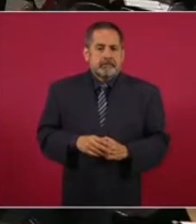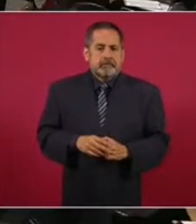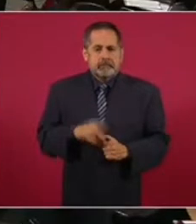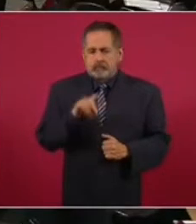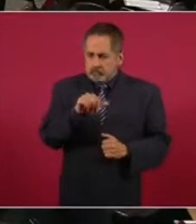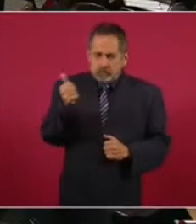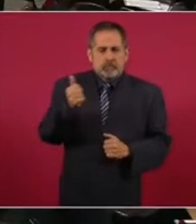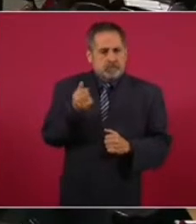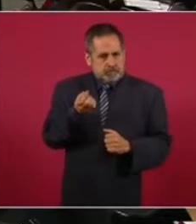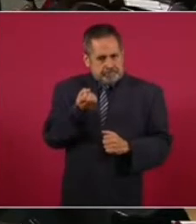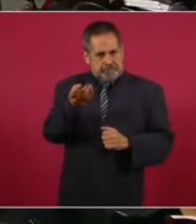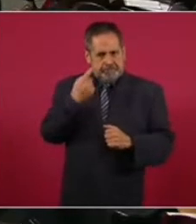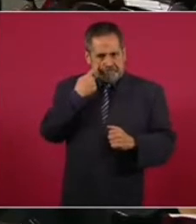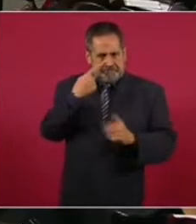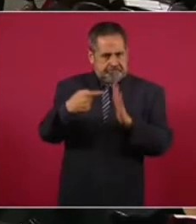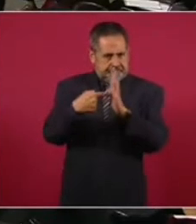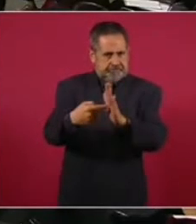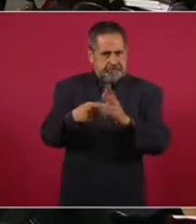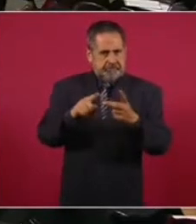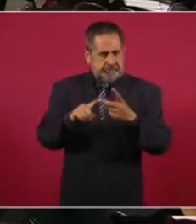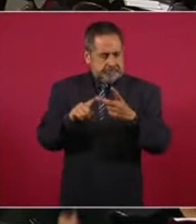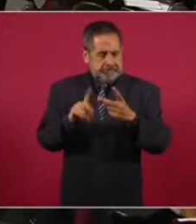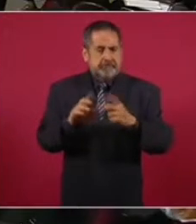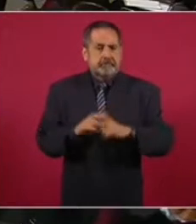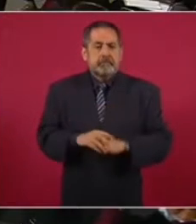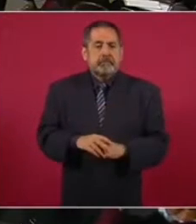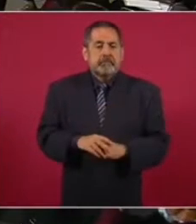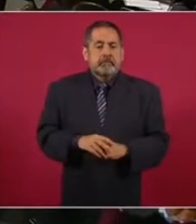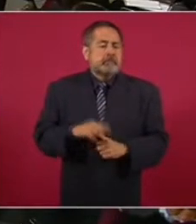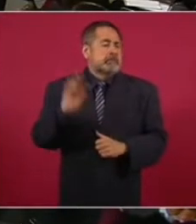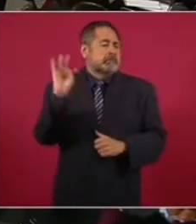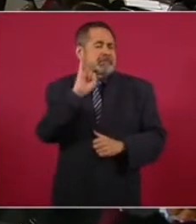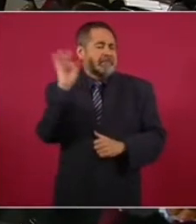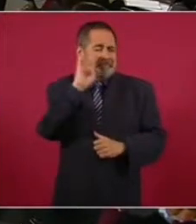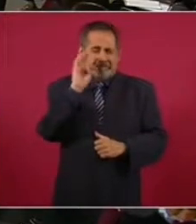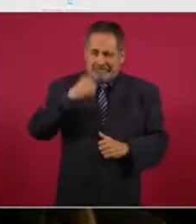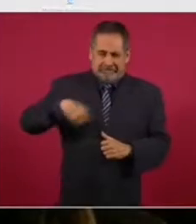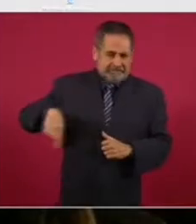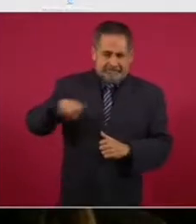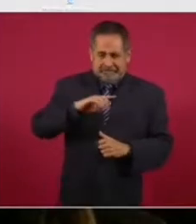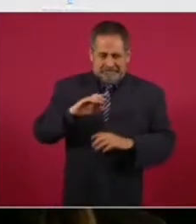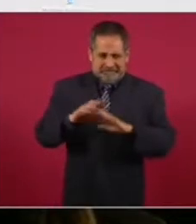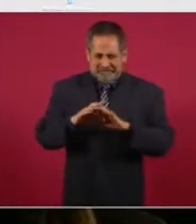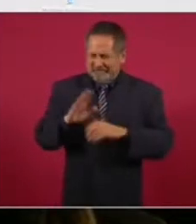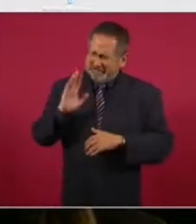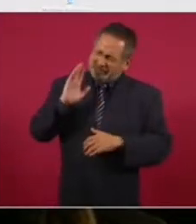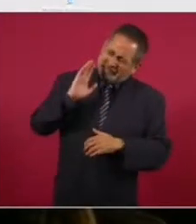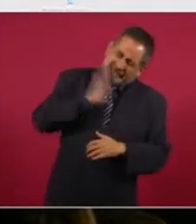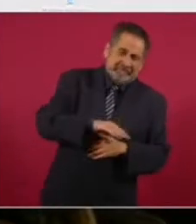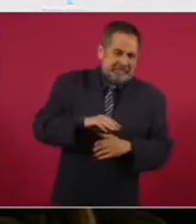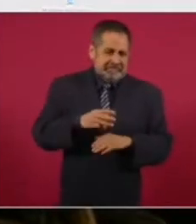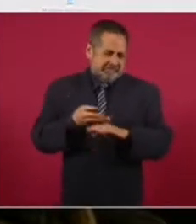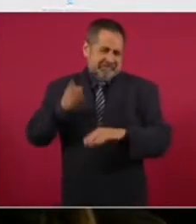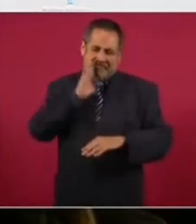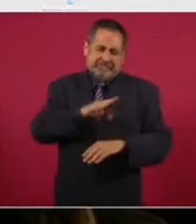Pero te voy a dar un dato. Si las cosas estuviesen muy mal,